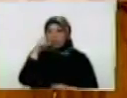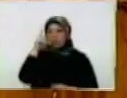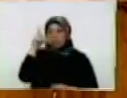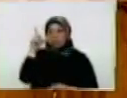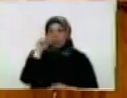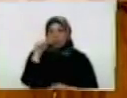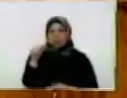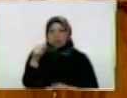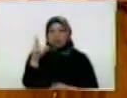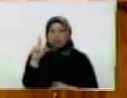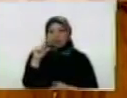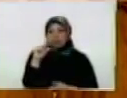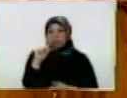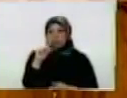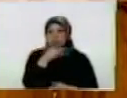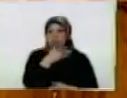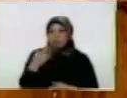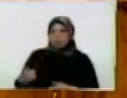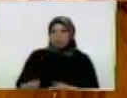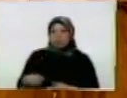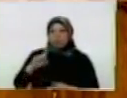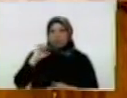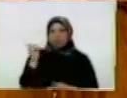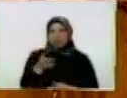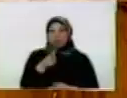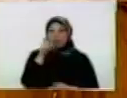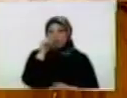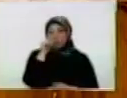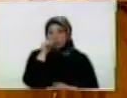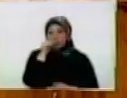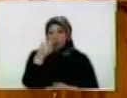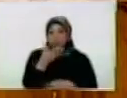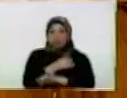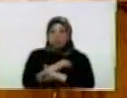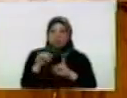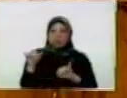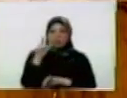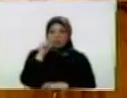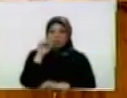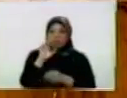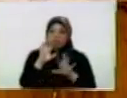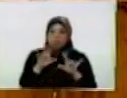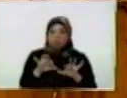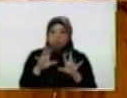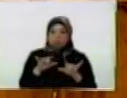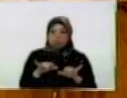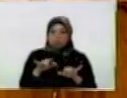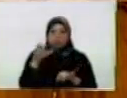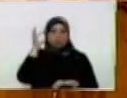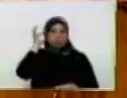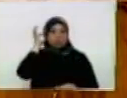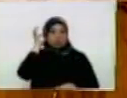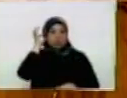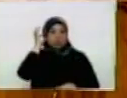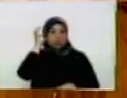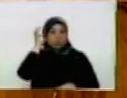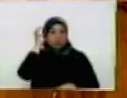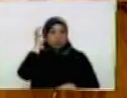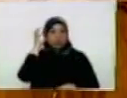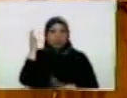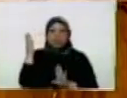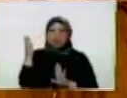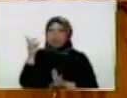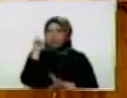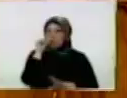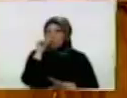Díaz, segunda vicepresidenta Gladys Requena, a Fidel Vázquez, secretario, Carolis Pérez, subsecretaria,